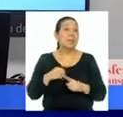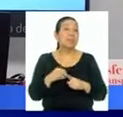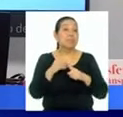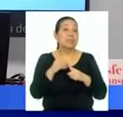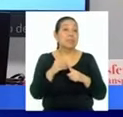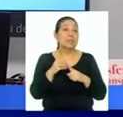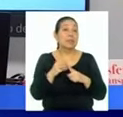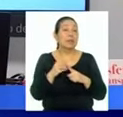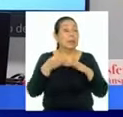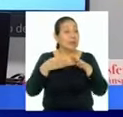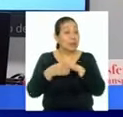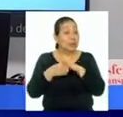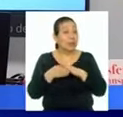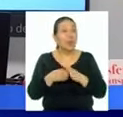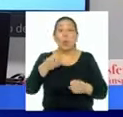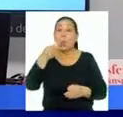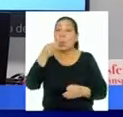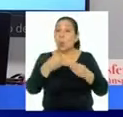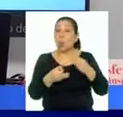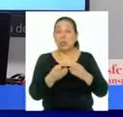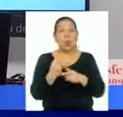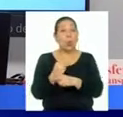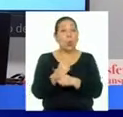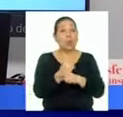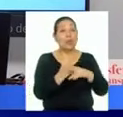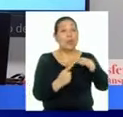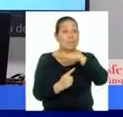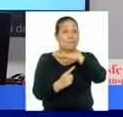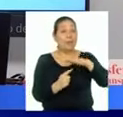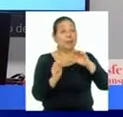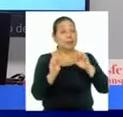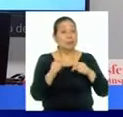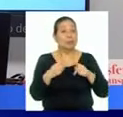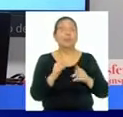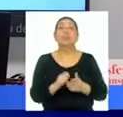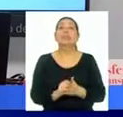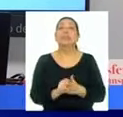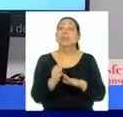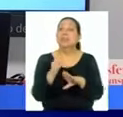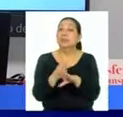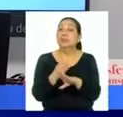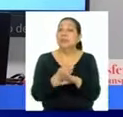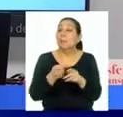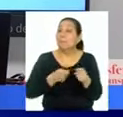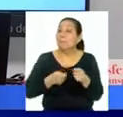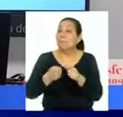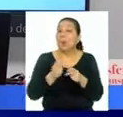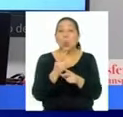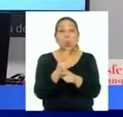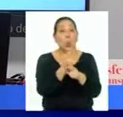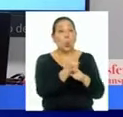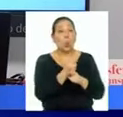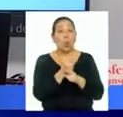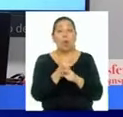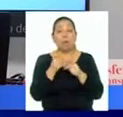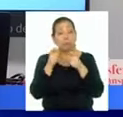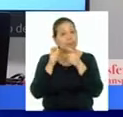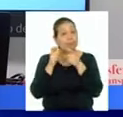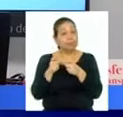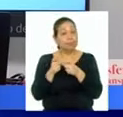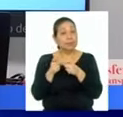principalmente Interior y Justicia y Medio Ambiente, para poder desarrollar un mecanismo preventivo de